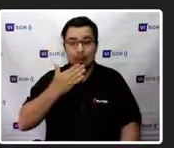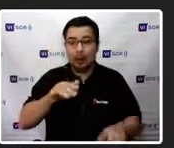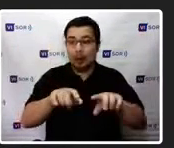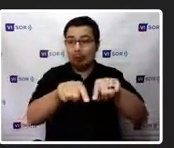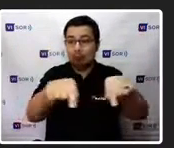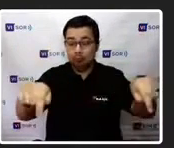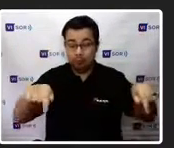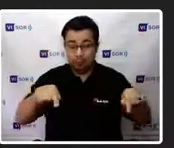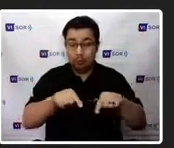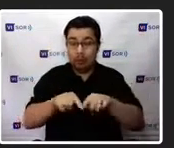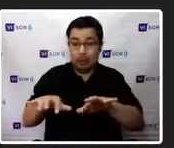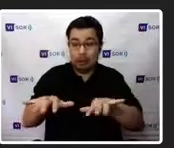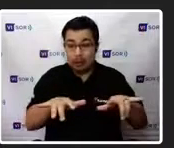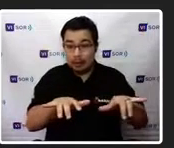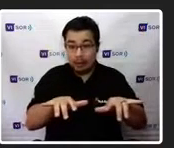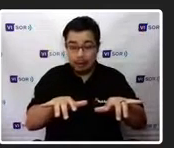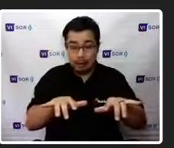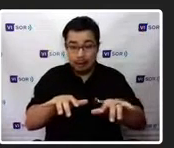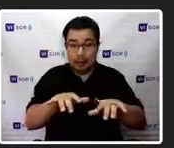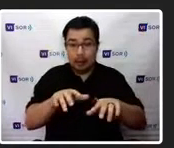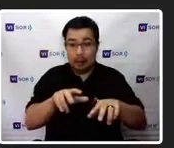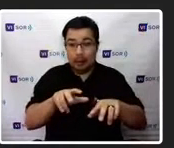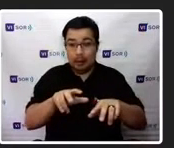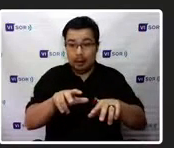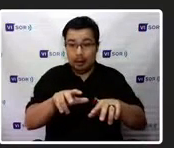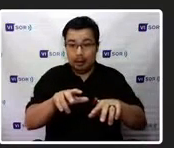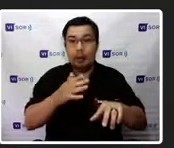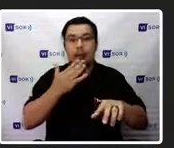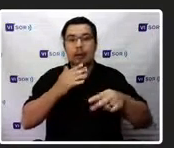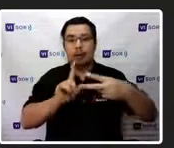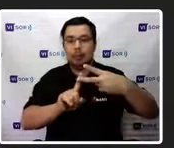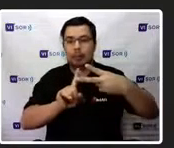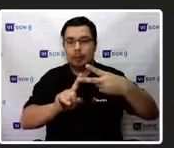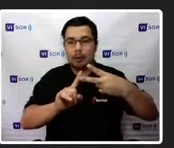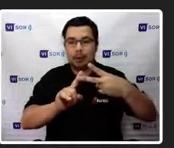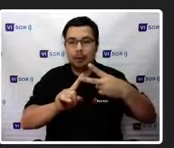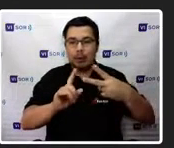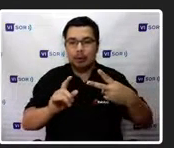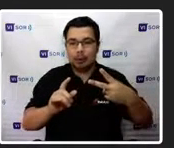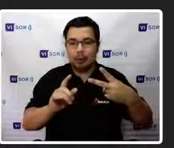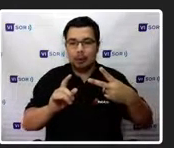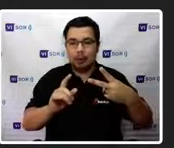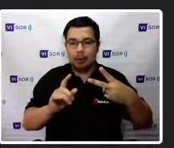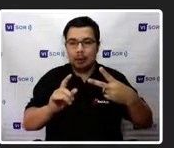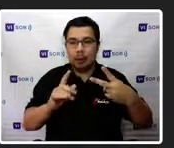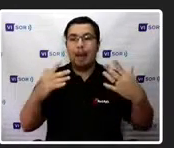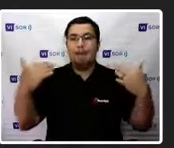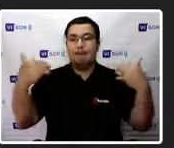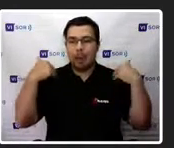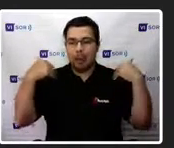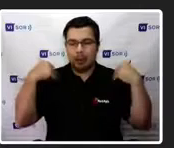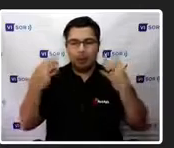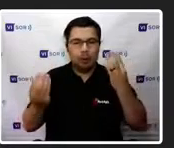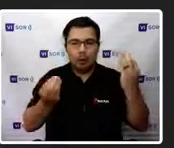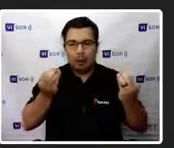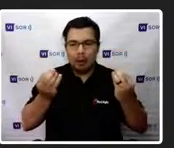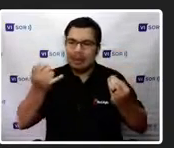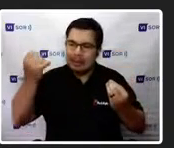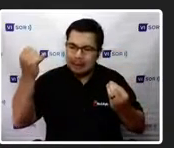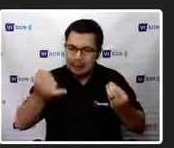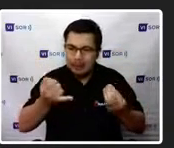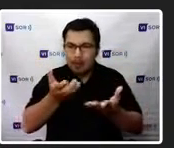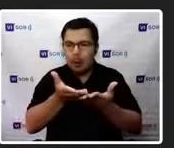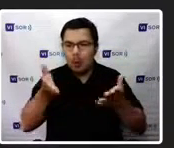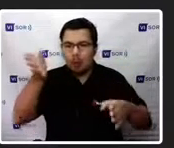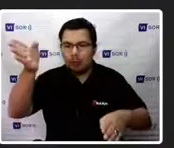¿Ya? Por lo tanto, acá van a estar permanentemente saliendo actividades a distintas partes de